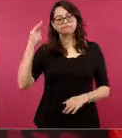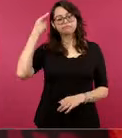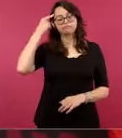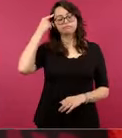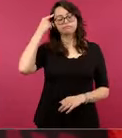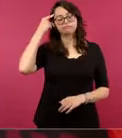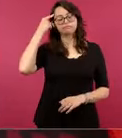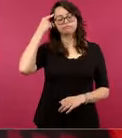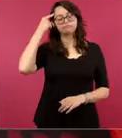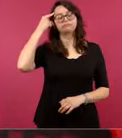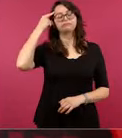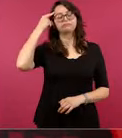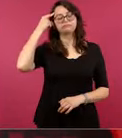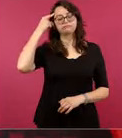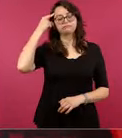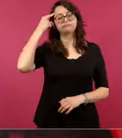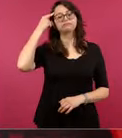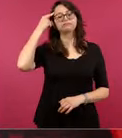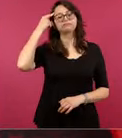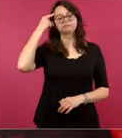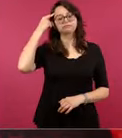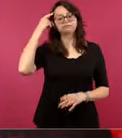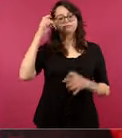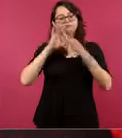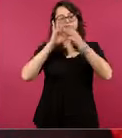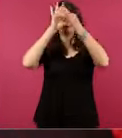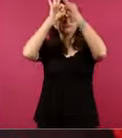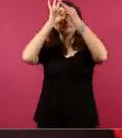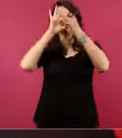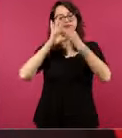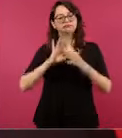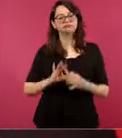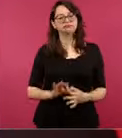sí, serenidad y paciencia.